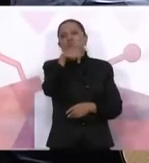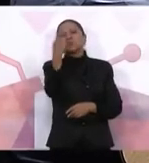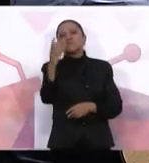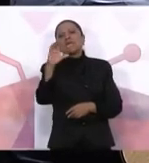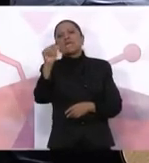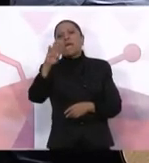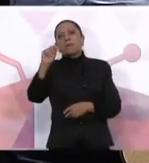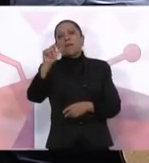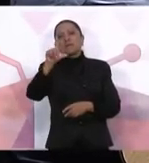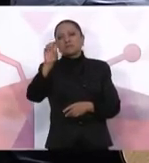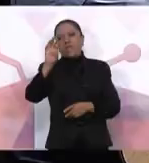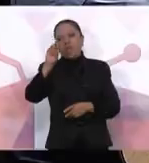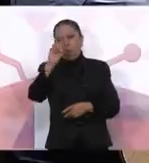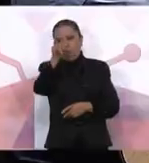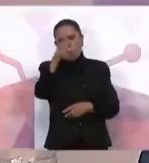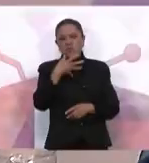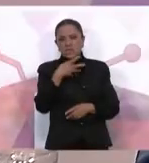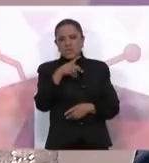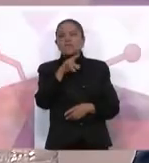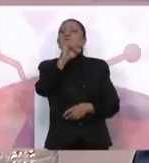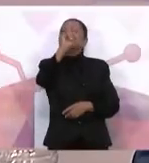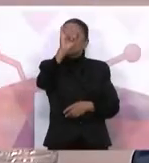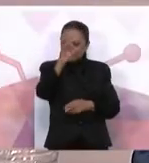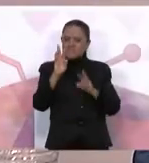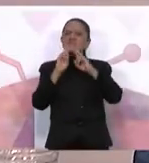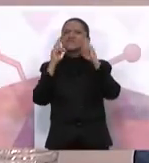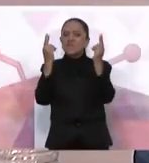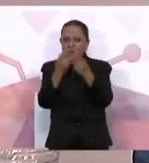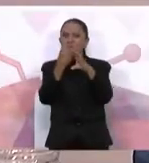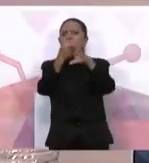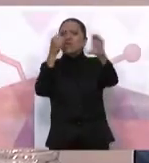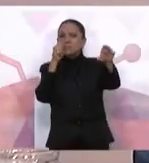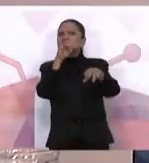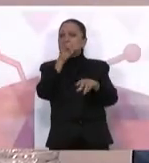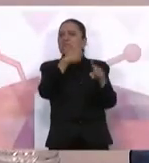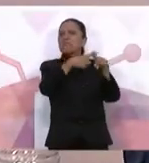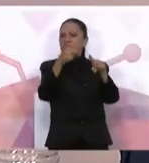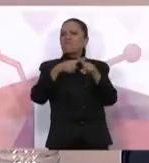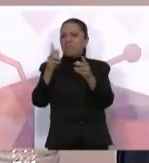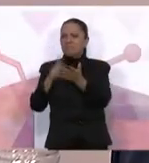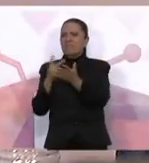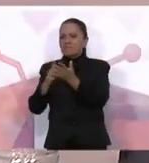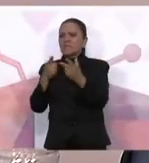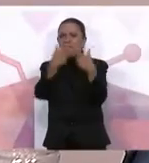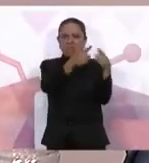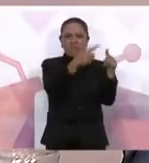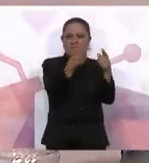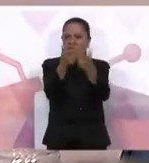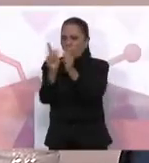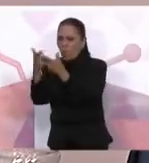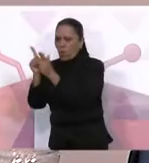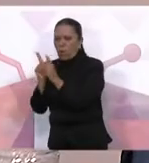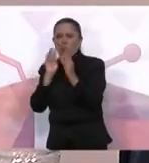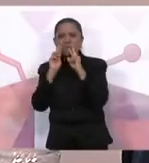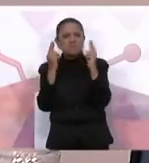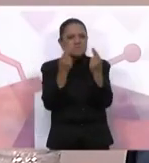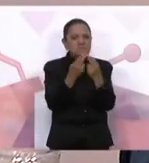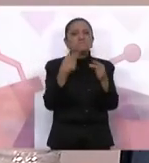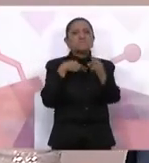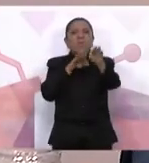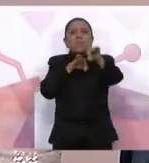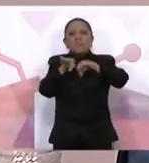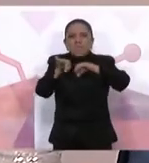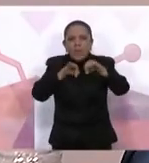si nos reunimos con los transportistas si lo hicimos varias veces con los diferentes grupos el trabajo con ellos fue arduo fue